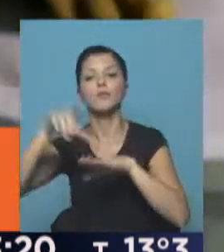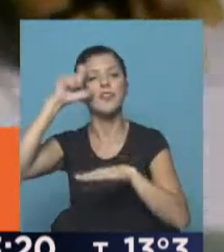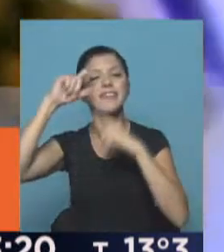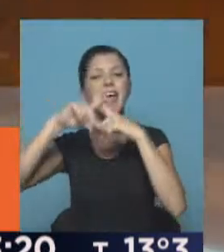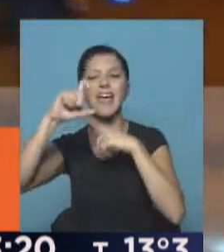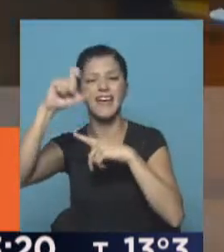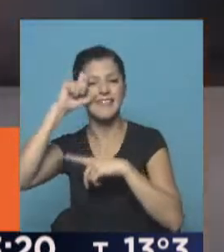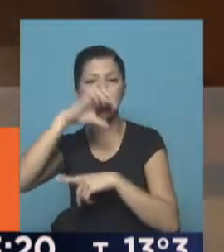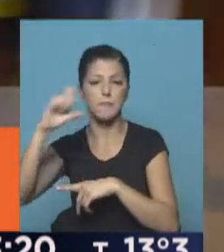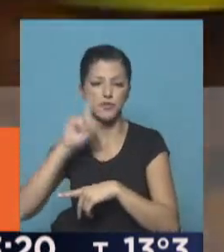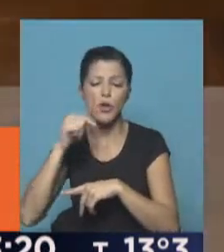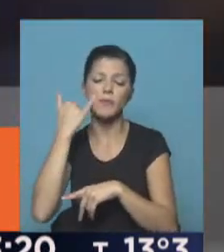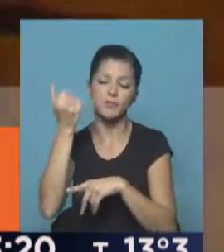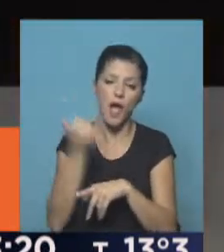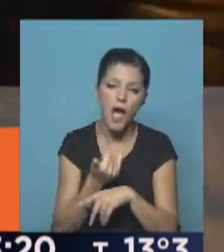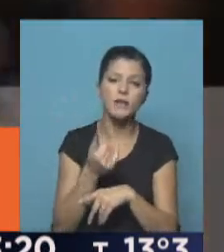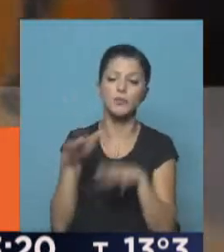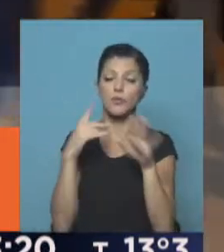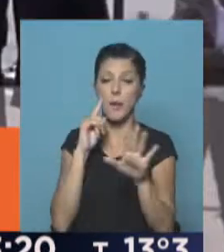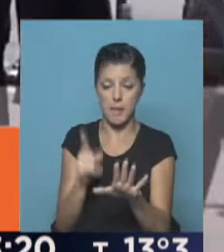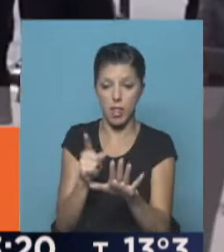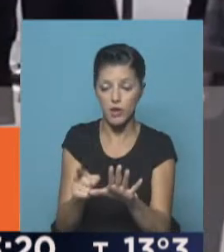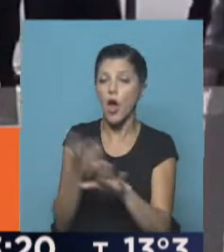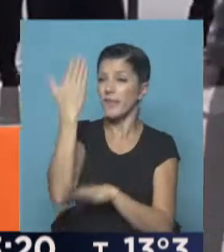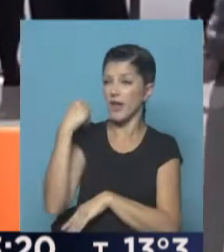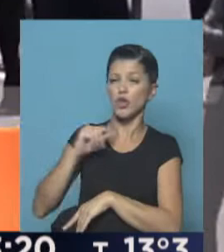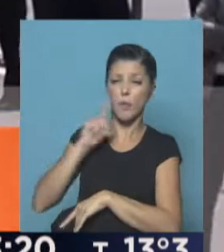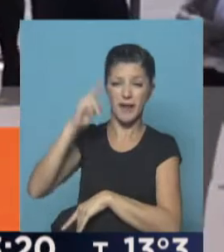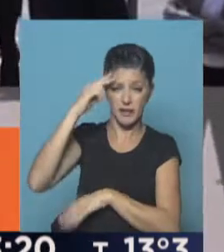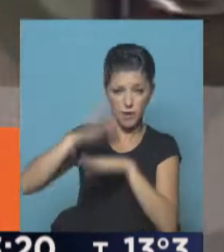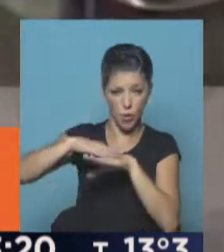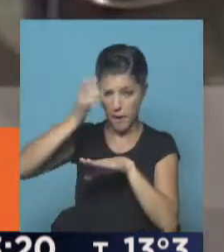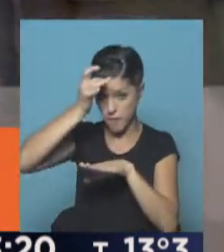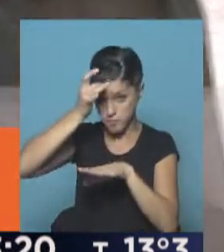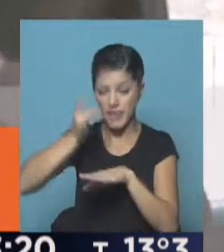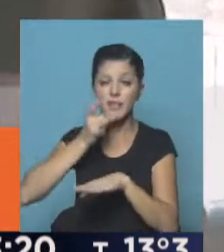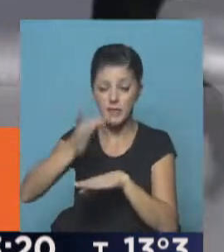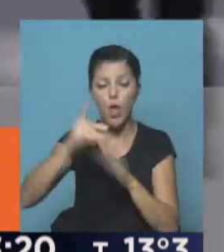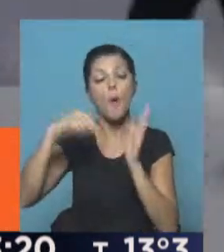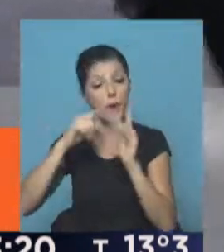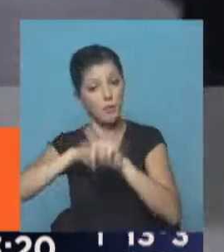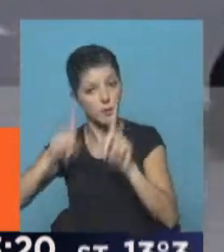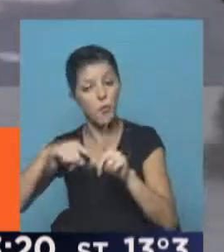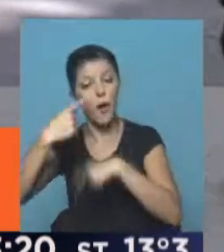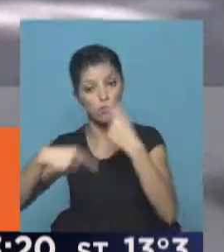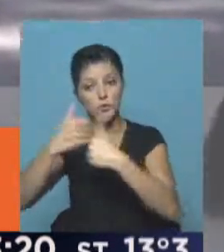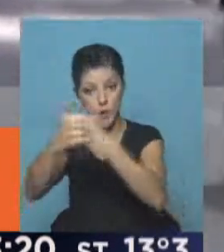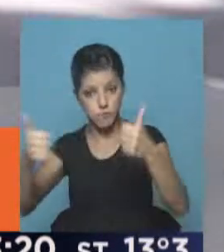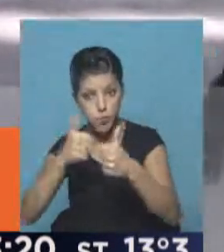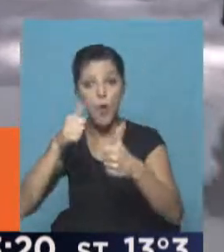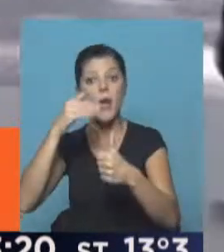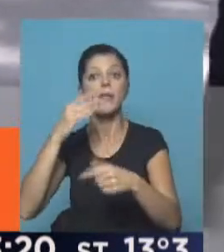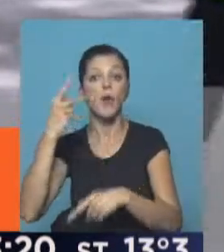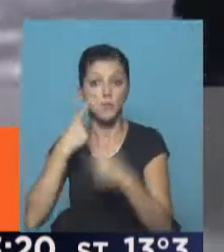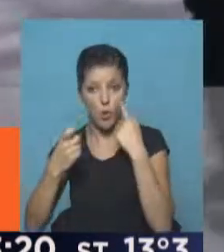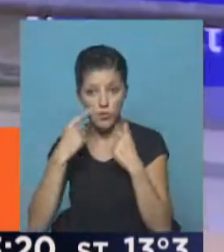rige desde los atentados de 2015, pero mantendrá el paquete de medidas de vigilancia e inteligencia impulsado por su antecesor,